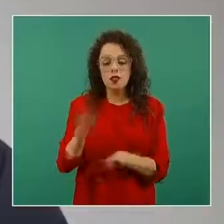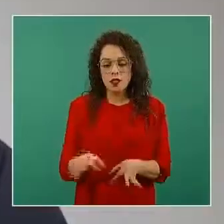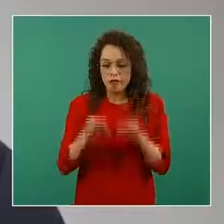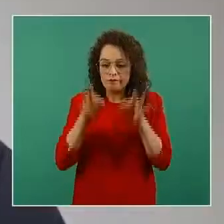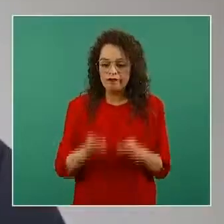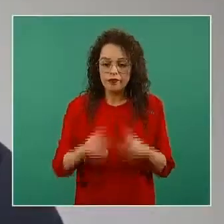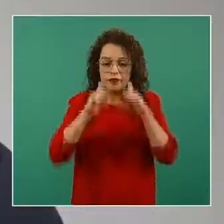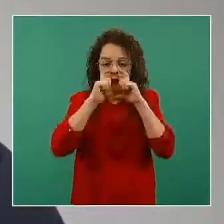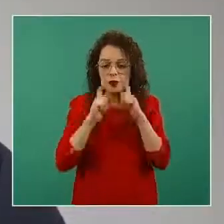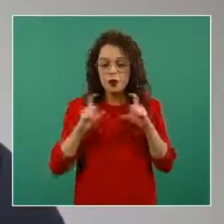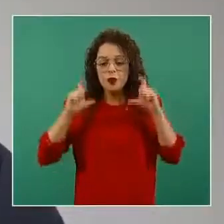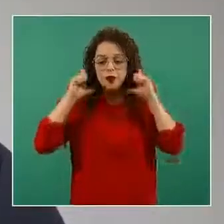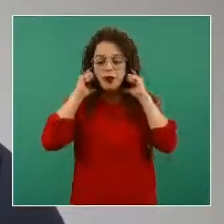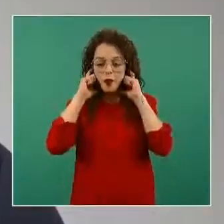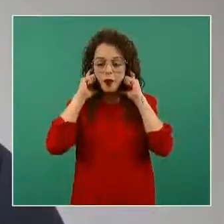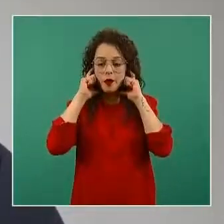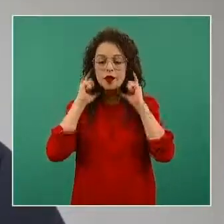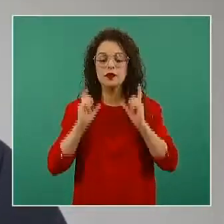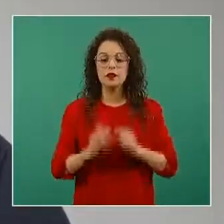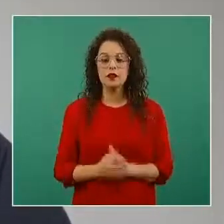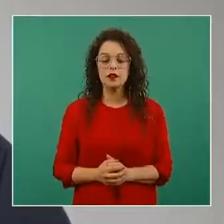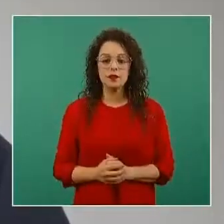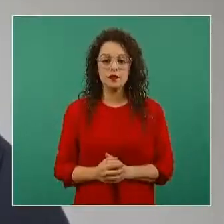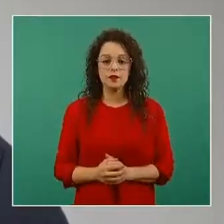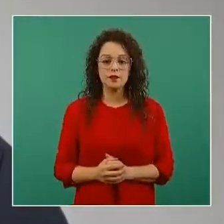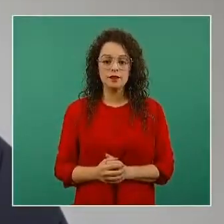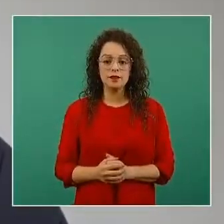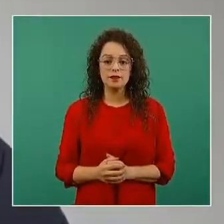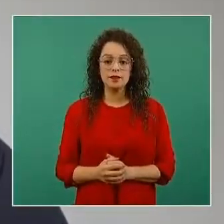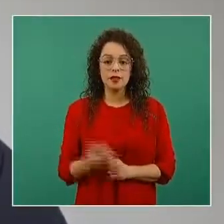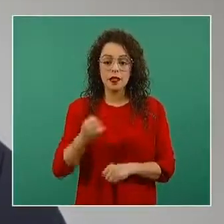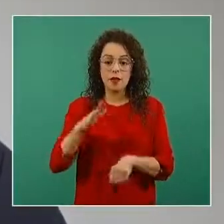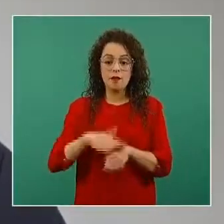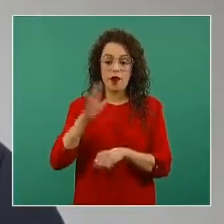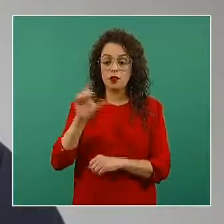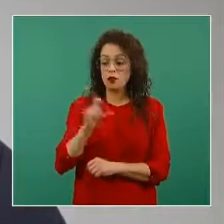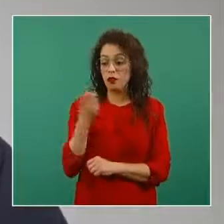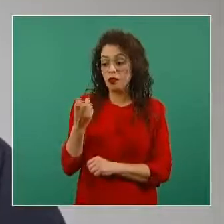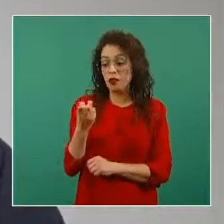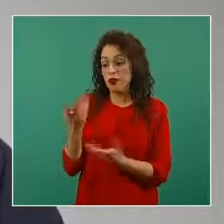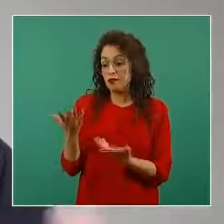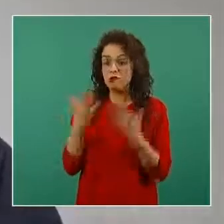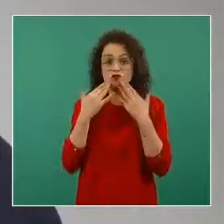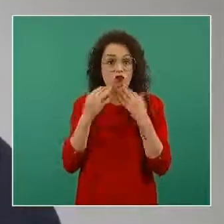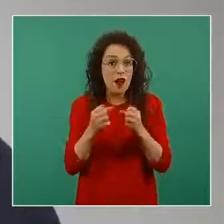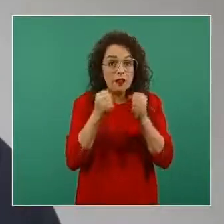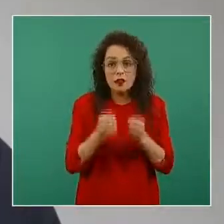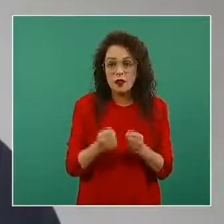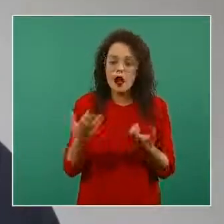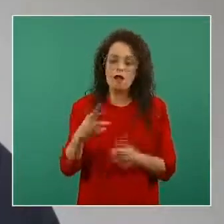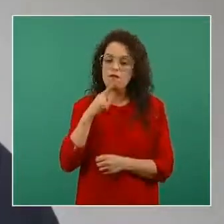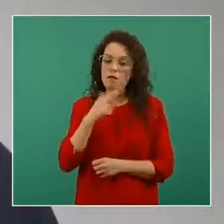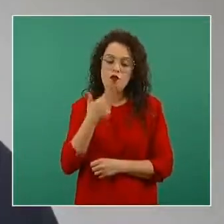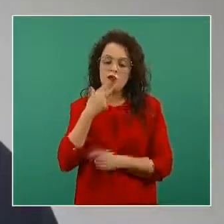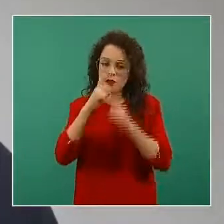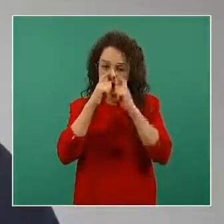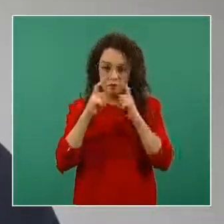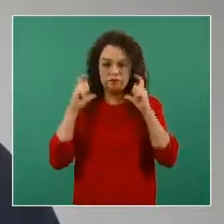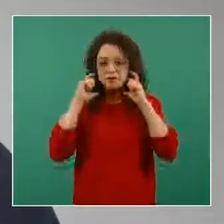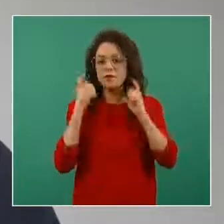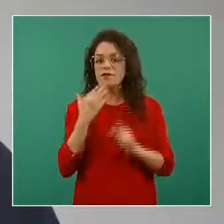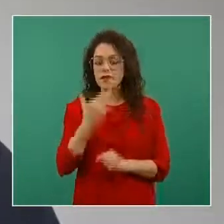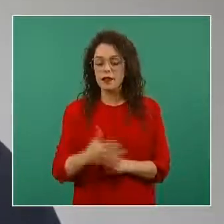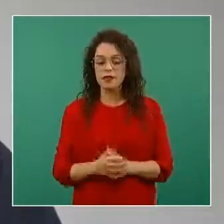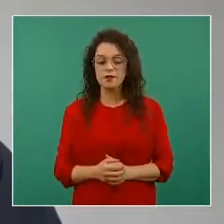cuando estas condiciones, sobre todo que acabamos de comentar, no pueden ser aseguradas. Y en el aspecto